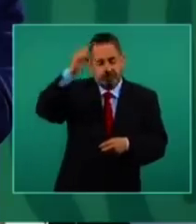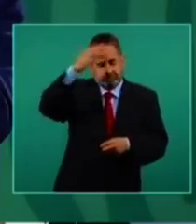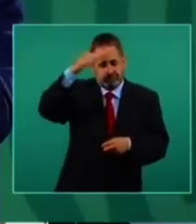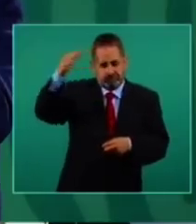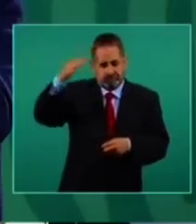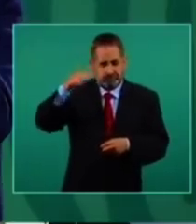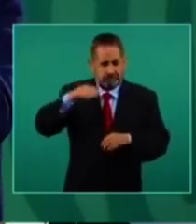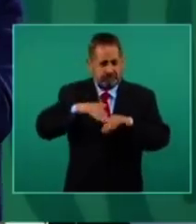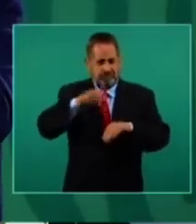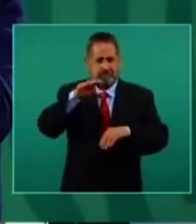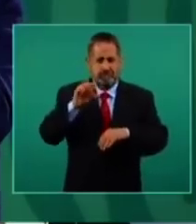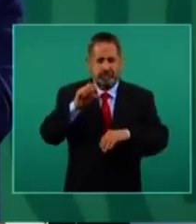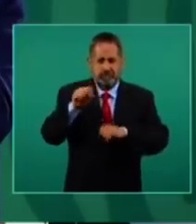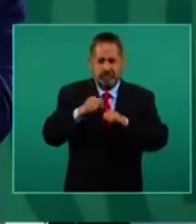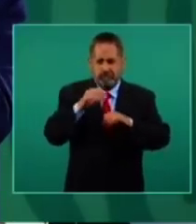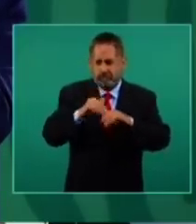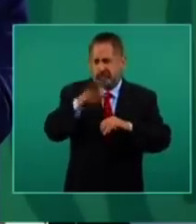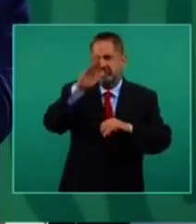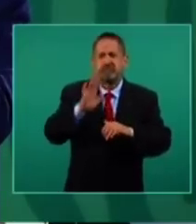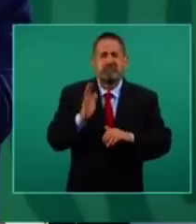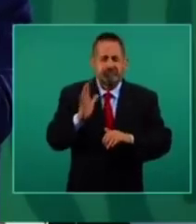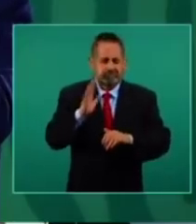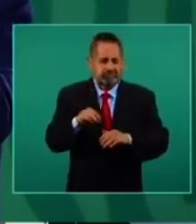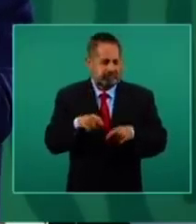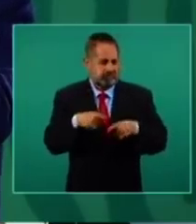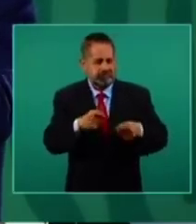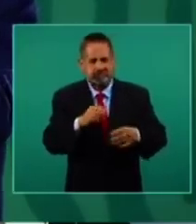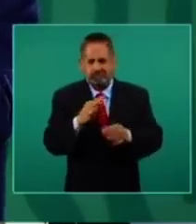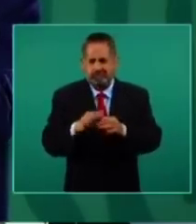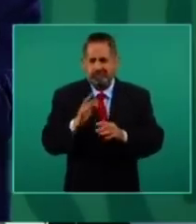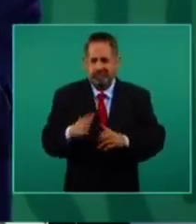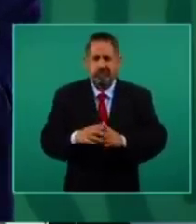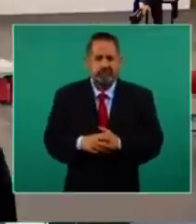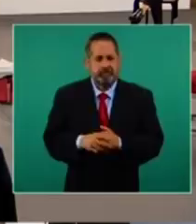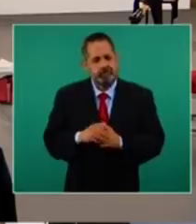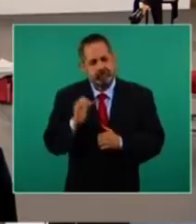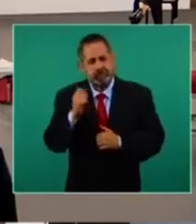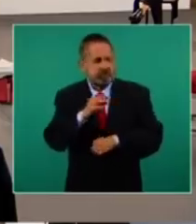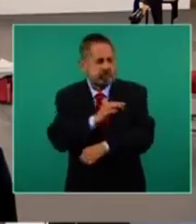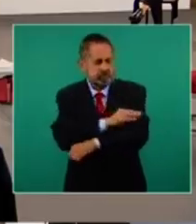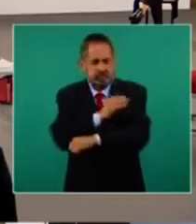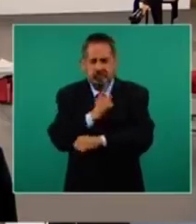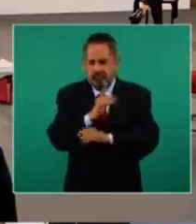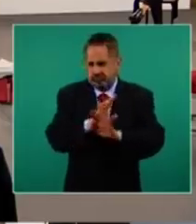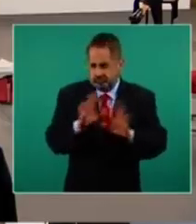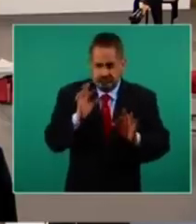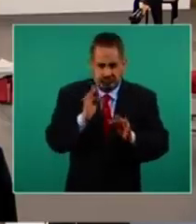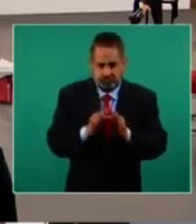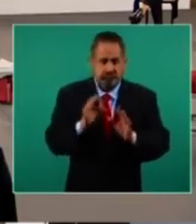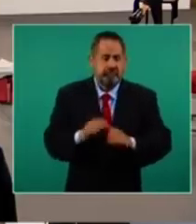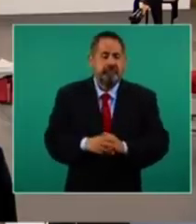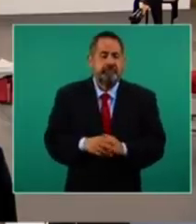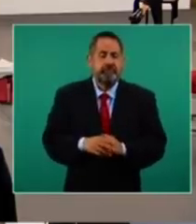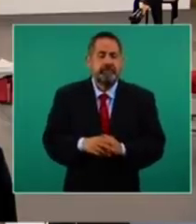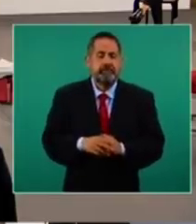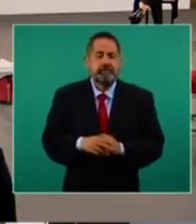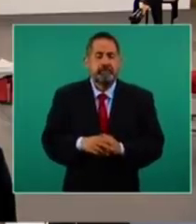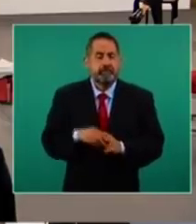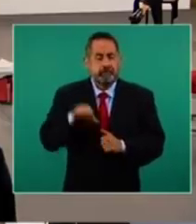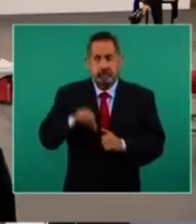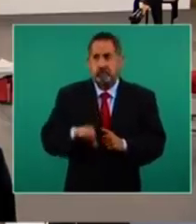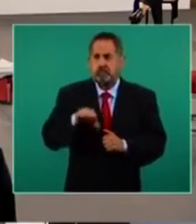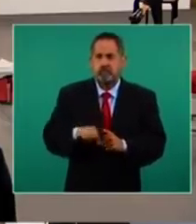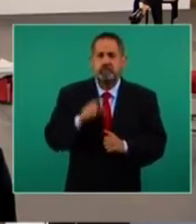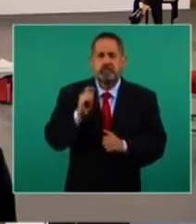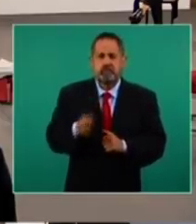60 años, cuando menos con una dosis. Al día de